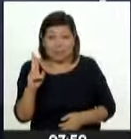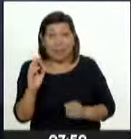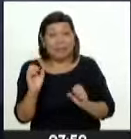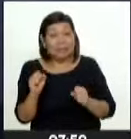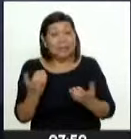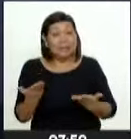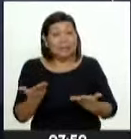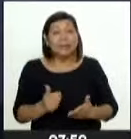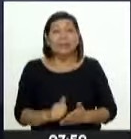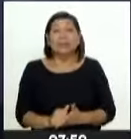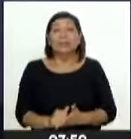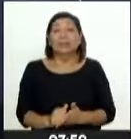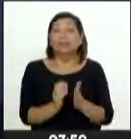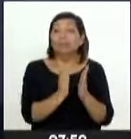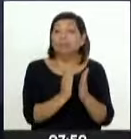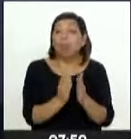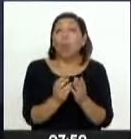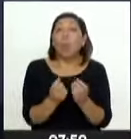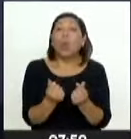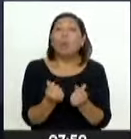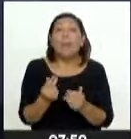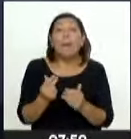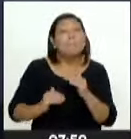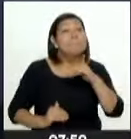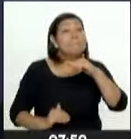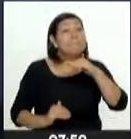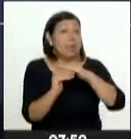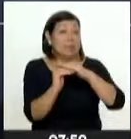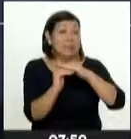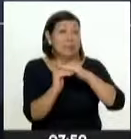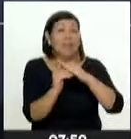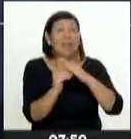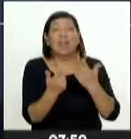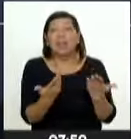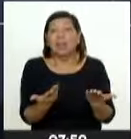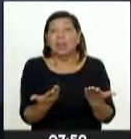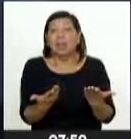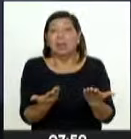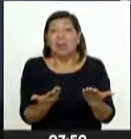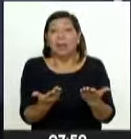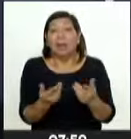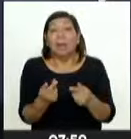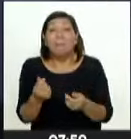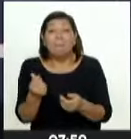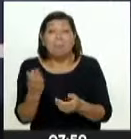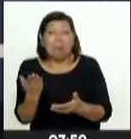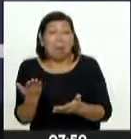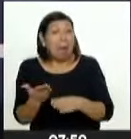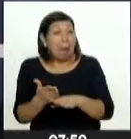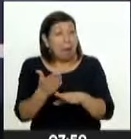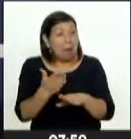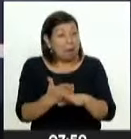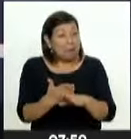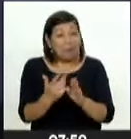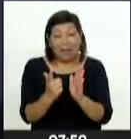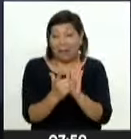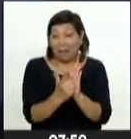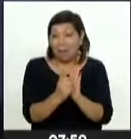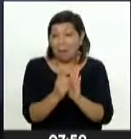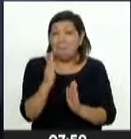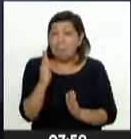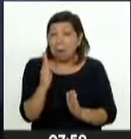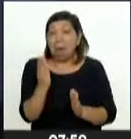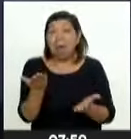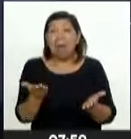que determinar una tasa máxima permitida por las entidades financieras. Hasta antes de esa ley, los bancos,